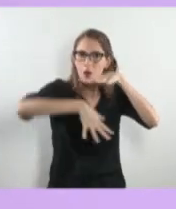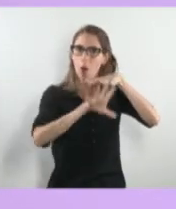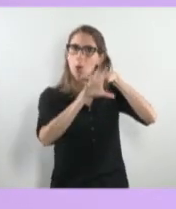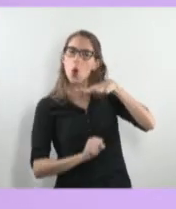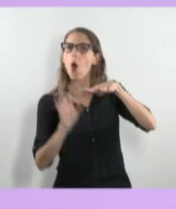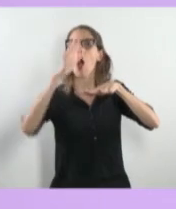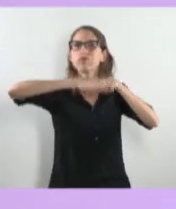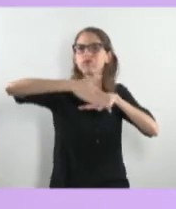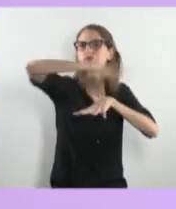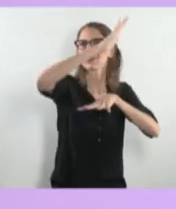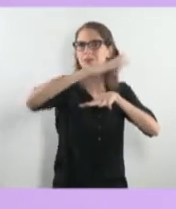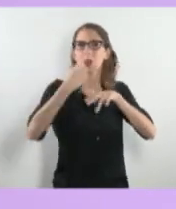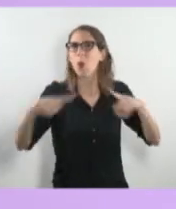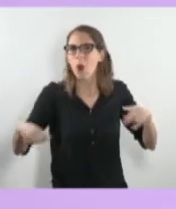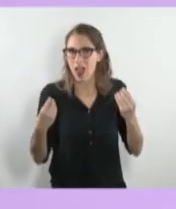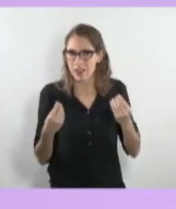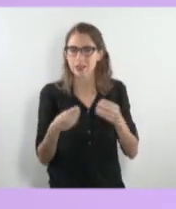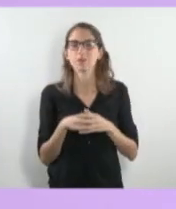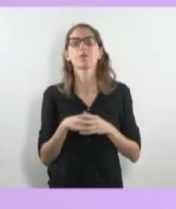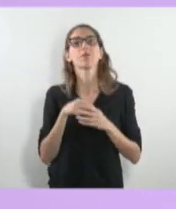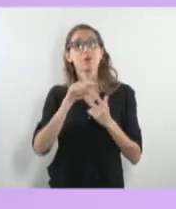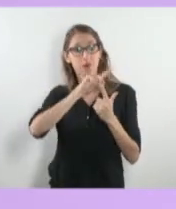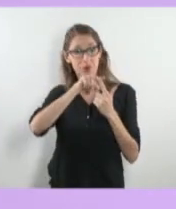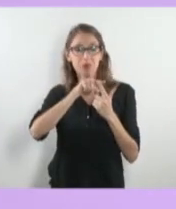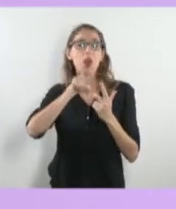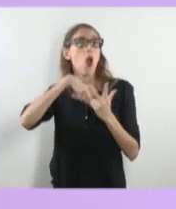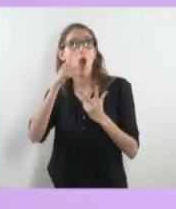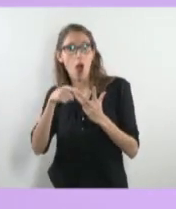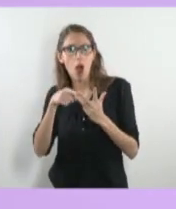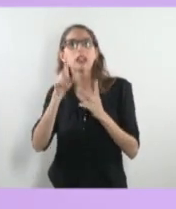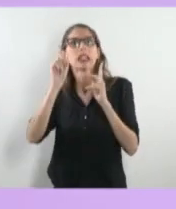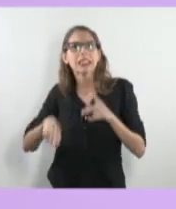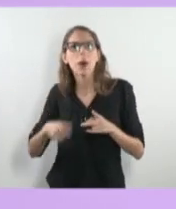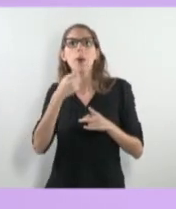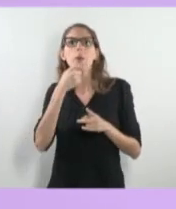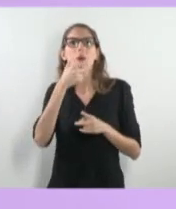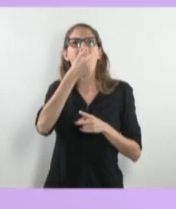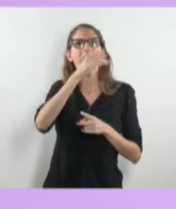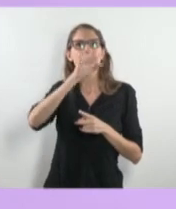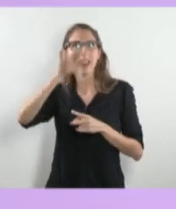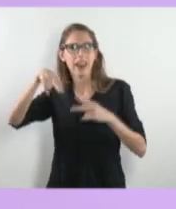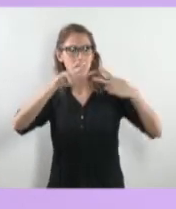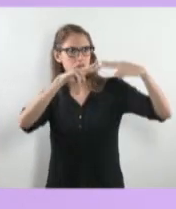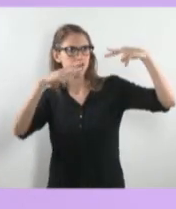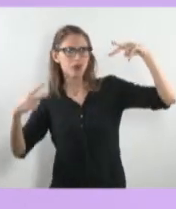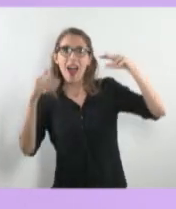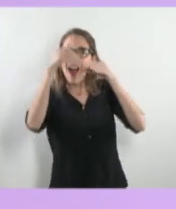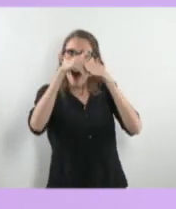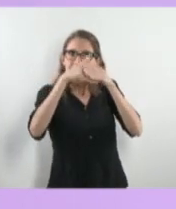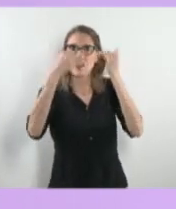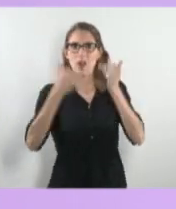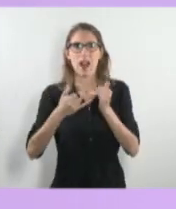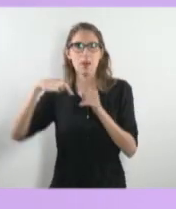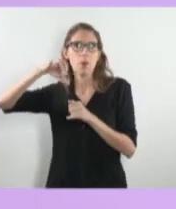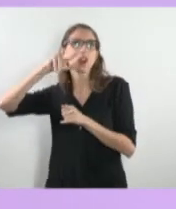o a salir. No sé, hay proteínas, por ejemplo, también en la regulación de la expresión del ADN. Es decir, va a haber un montón de proteínas que